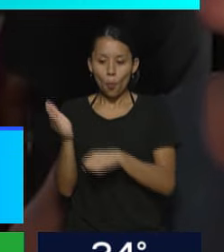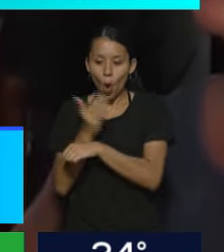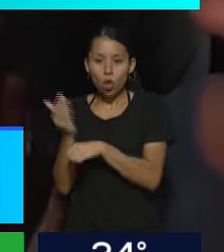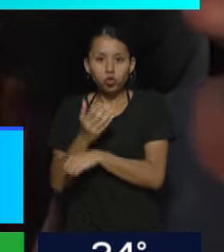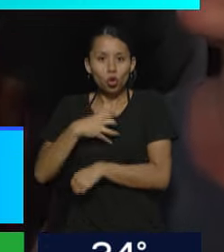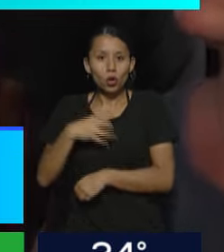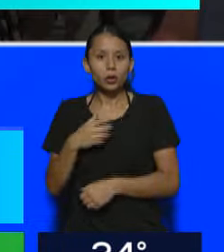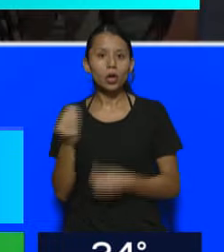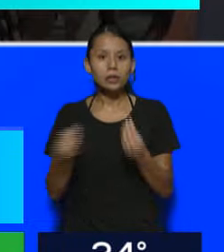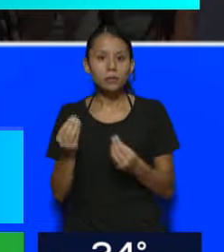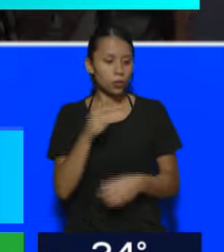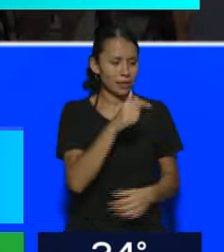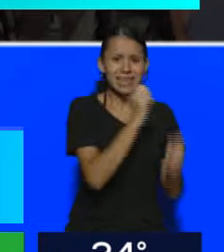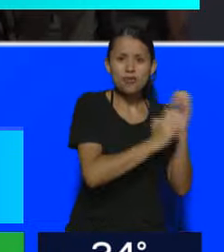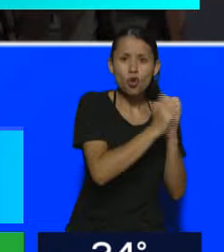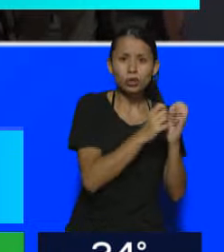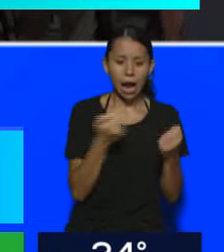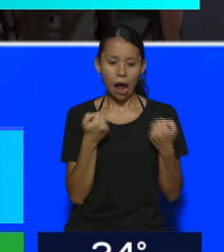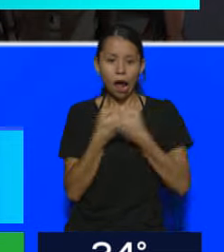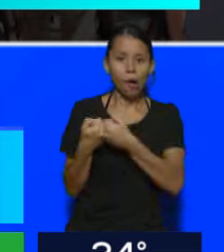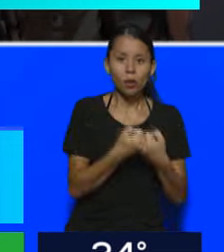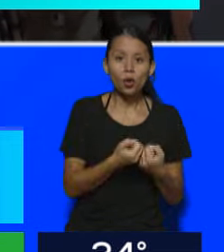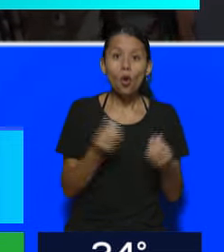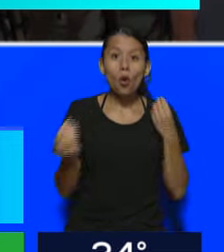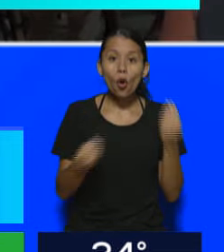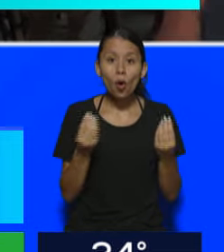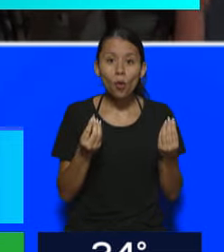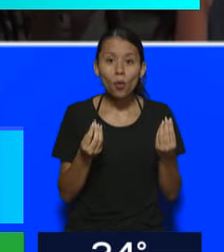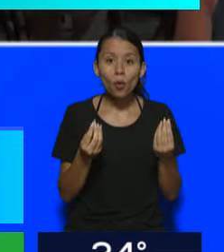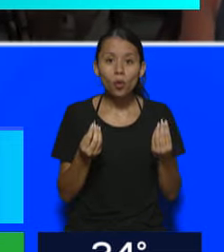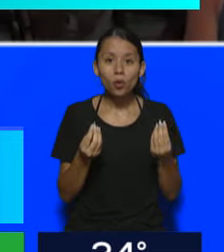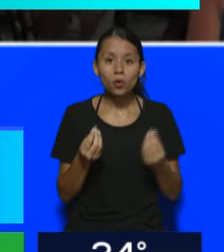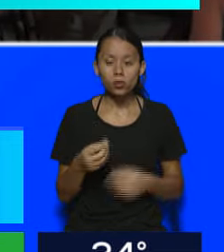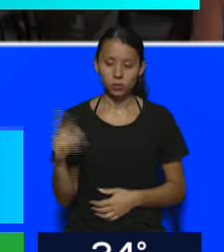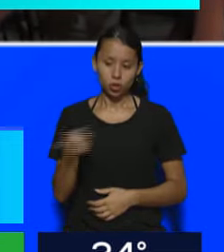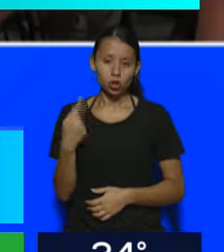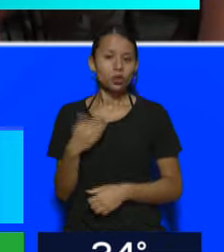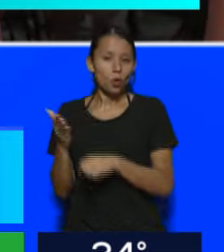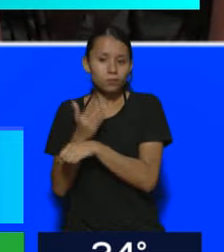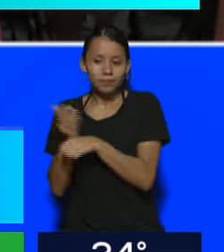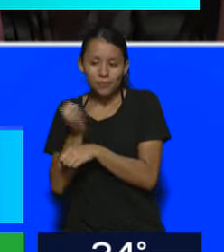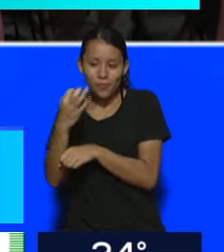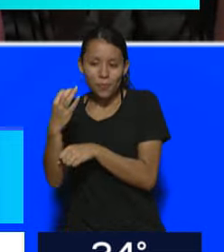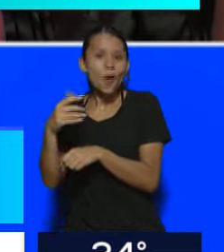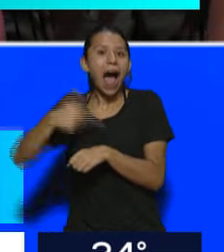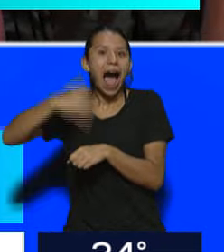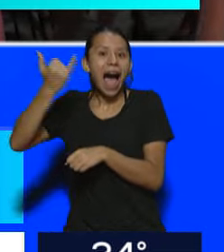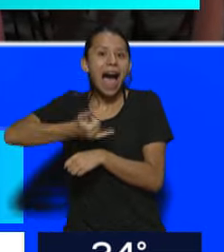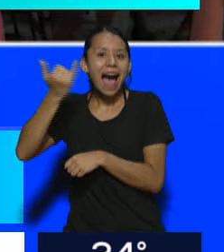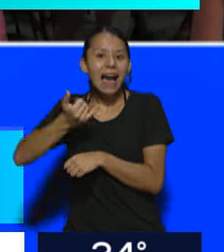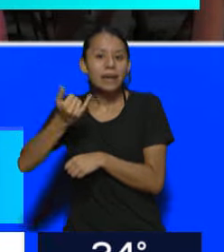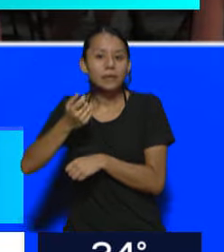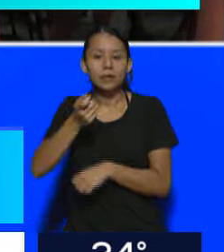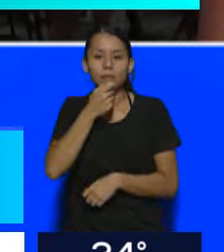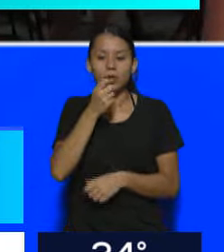con los grandes concentradores que te esperan? Porque nosotros tenemos un producto perecedero que no lo podemos dejar a ese, bueno, si aumenta te